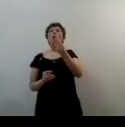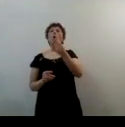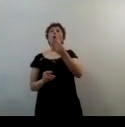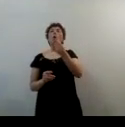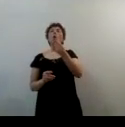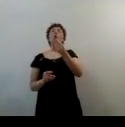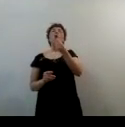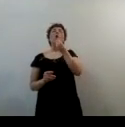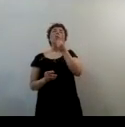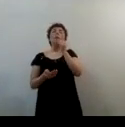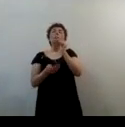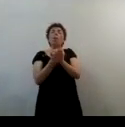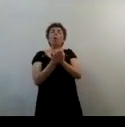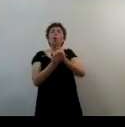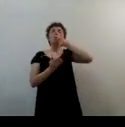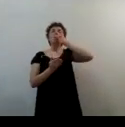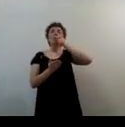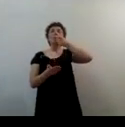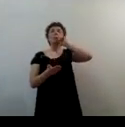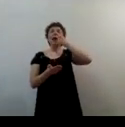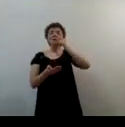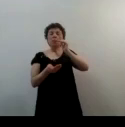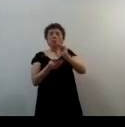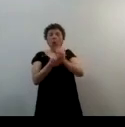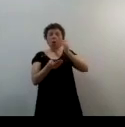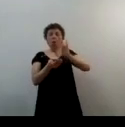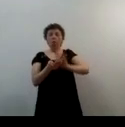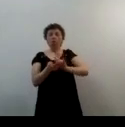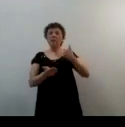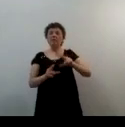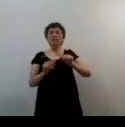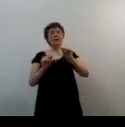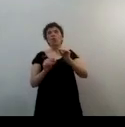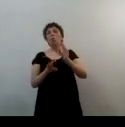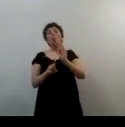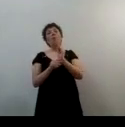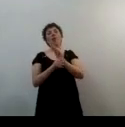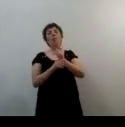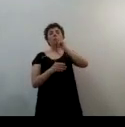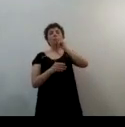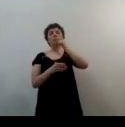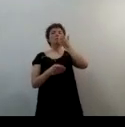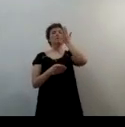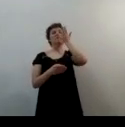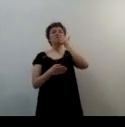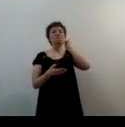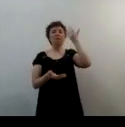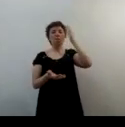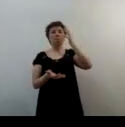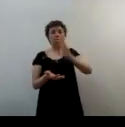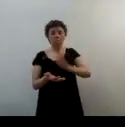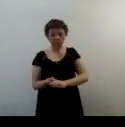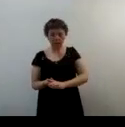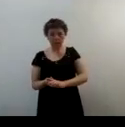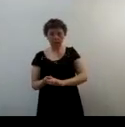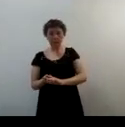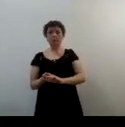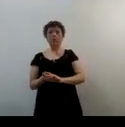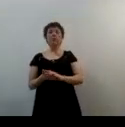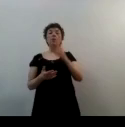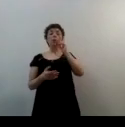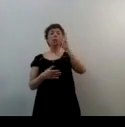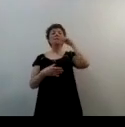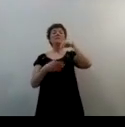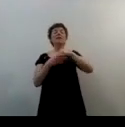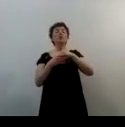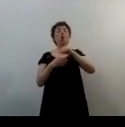pipas. Entonces, ese es el peligro que tienen las pipas. Luego, si tú te fijas en los nutrientes que contienen las pipas, y